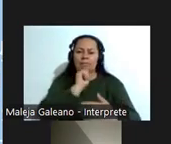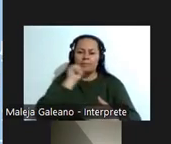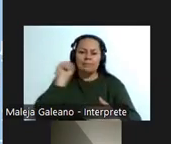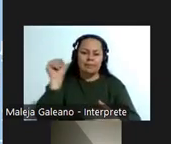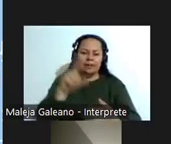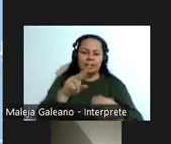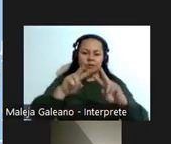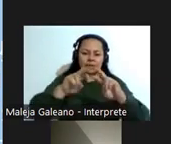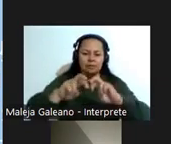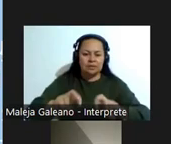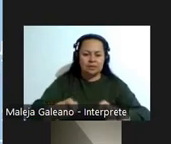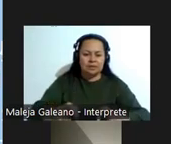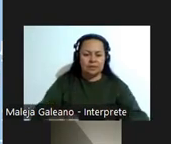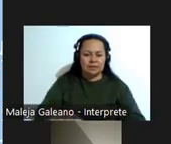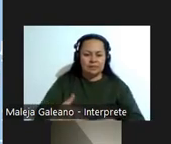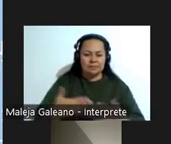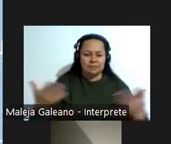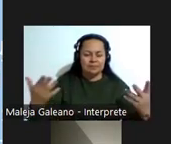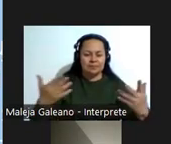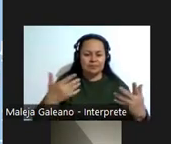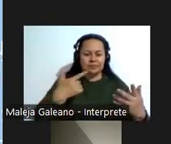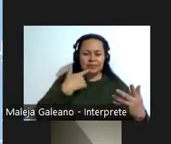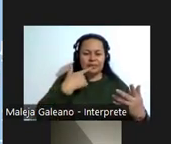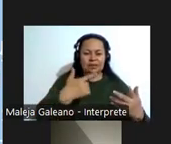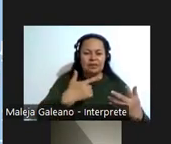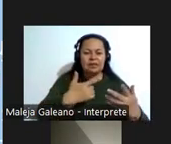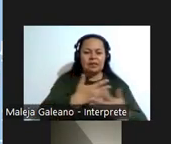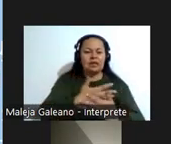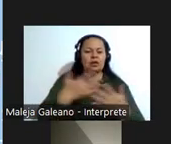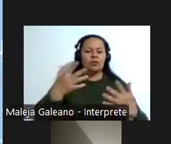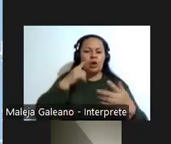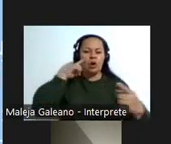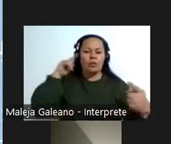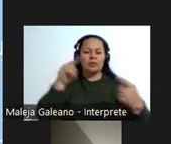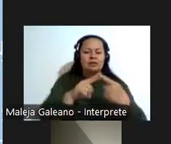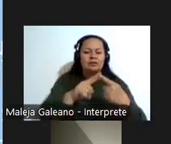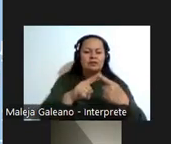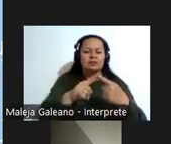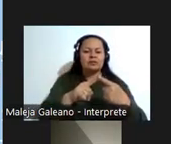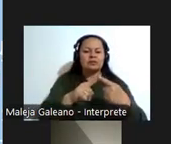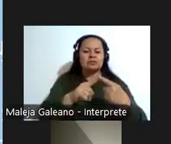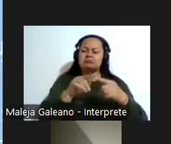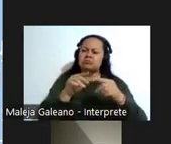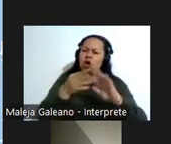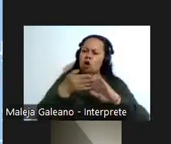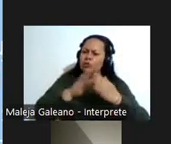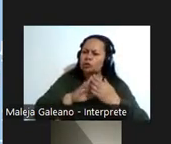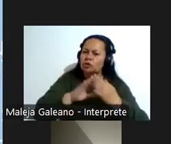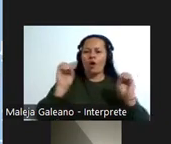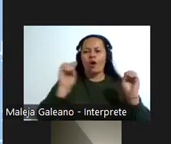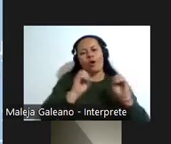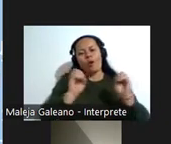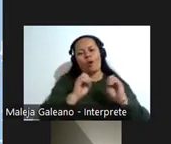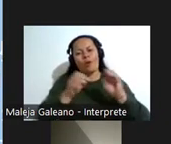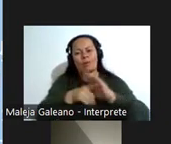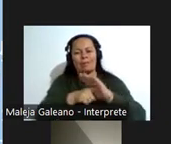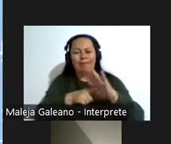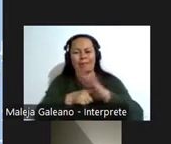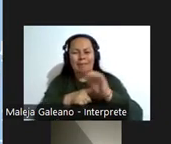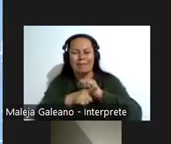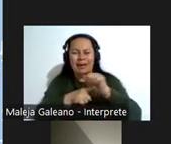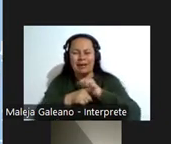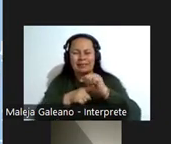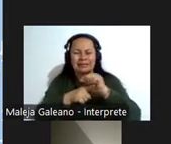investigación? ¿Llegas tú con tu libreta, tu pregunta, tus objetivos y lo pones en la comunidad o es una práctica que construyes con las